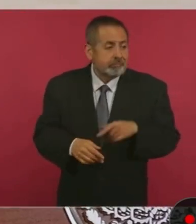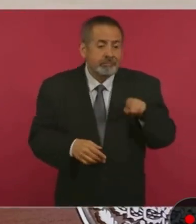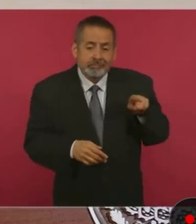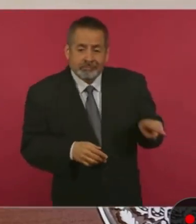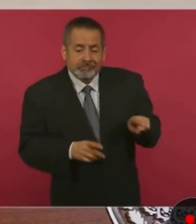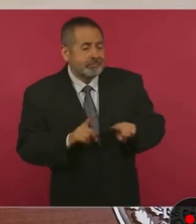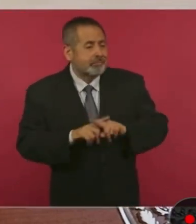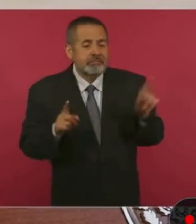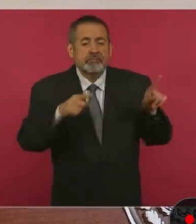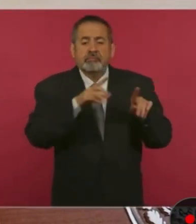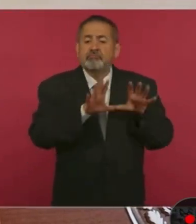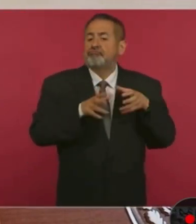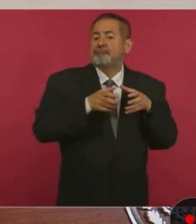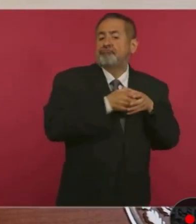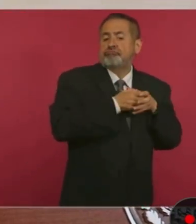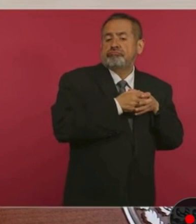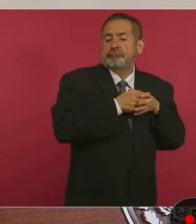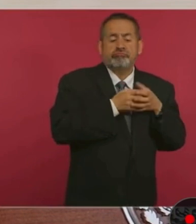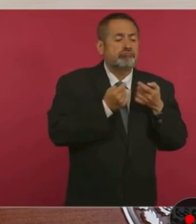privilegios.